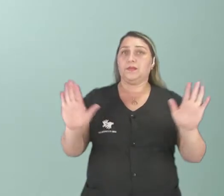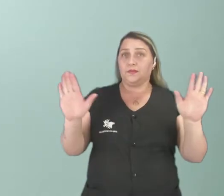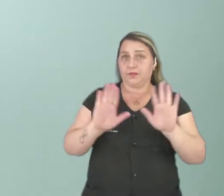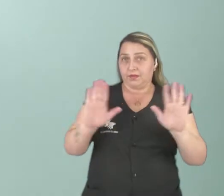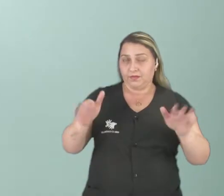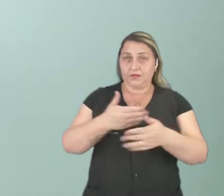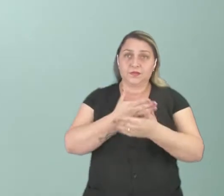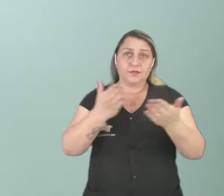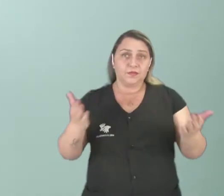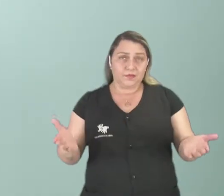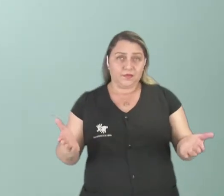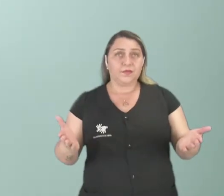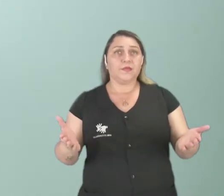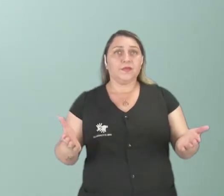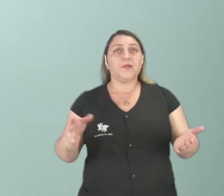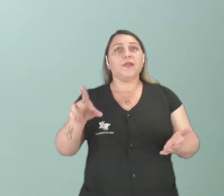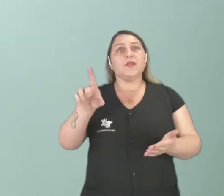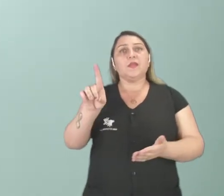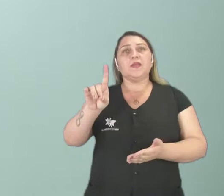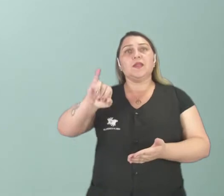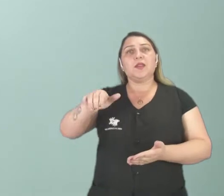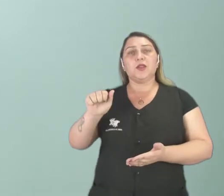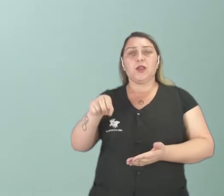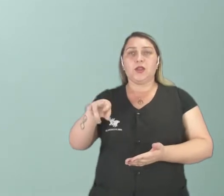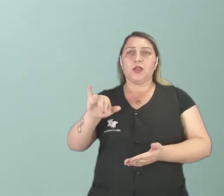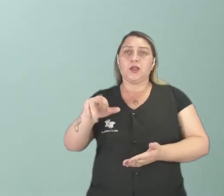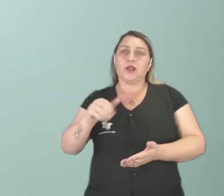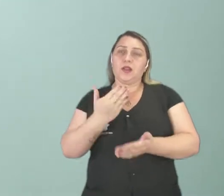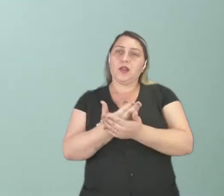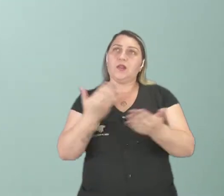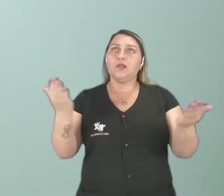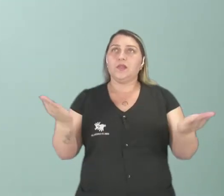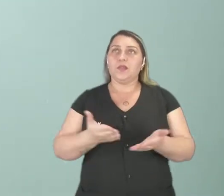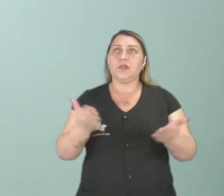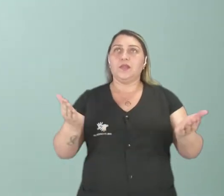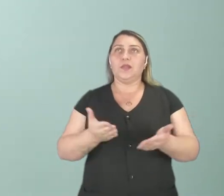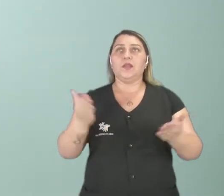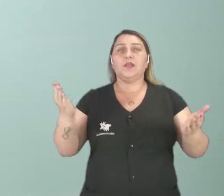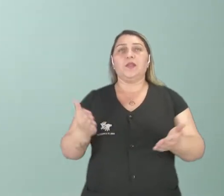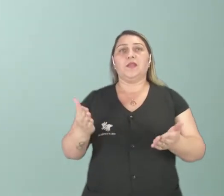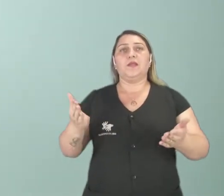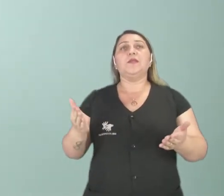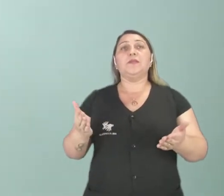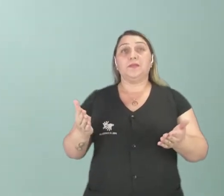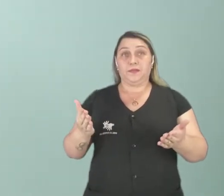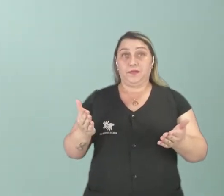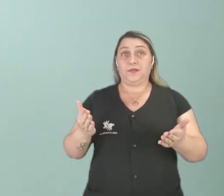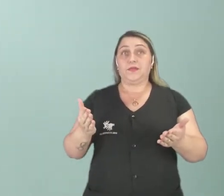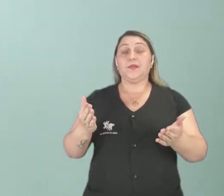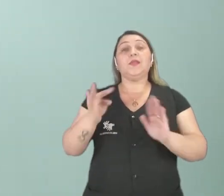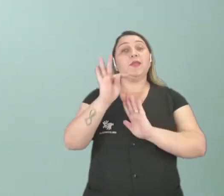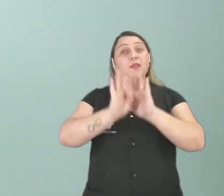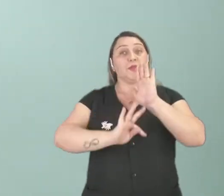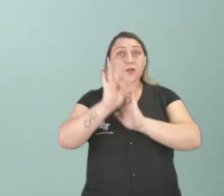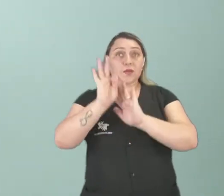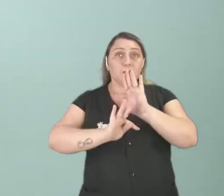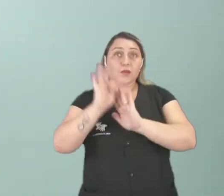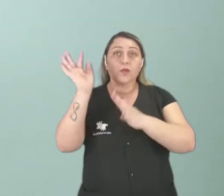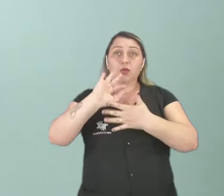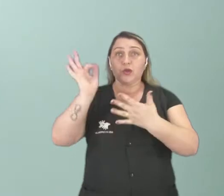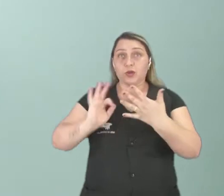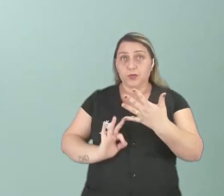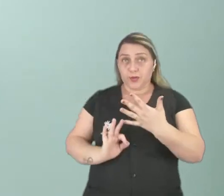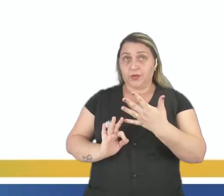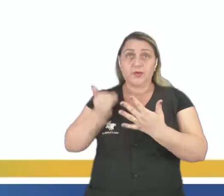Hola a todos, mi nombre es Deyanira y en la clase de hoy veremos dentro de la tipología textual